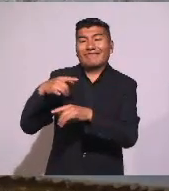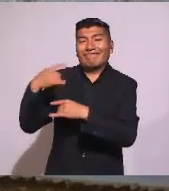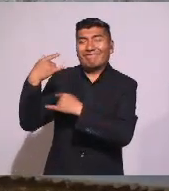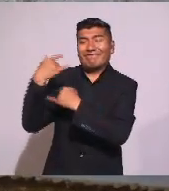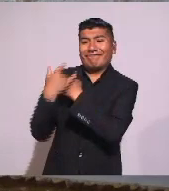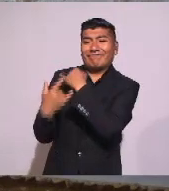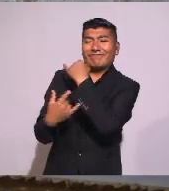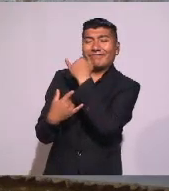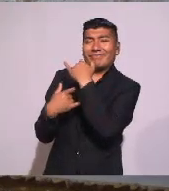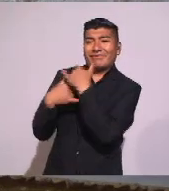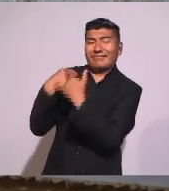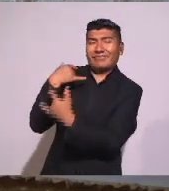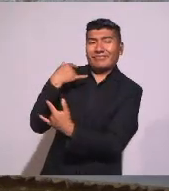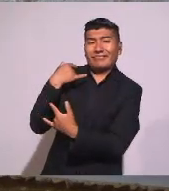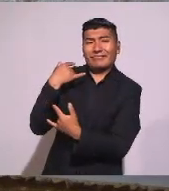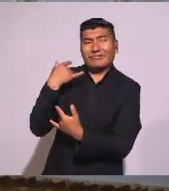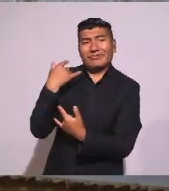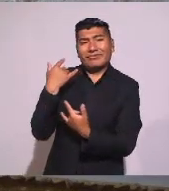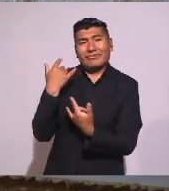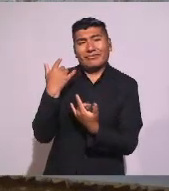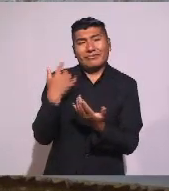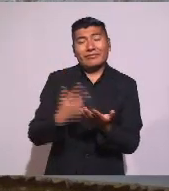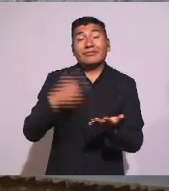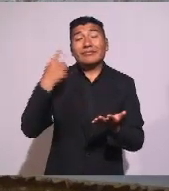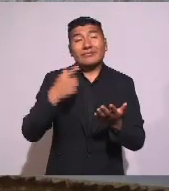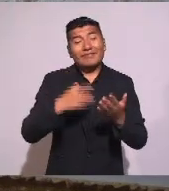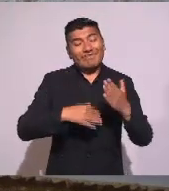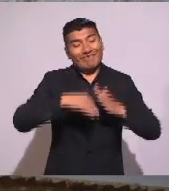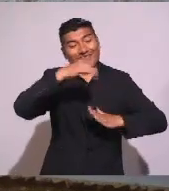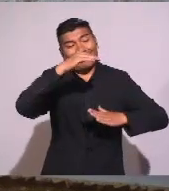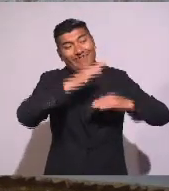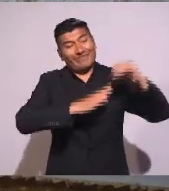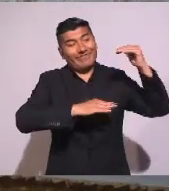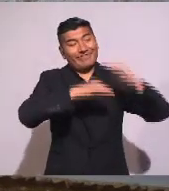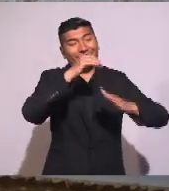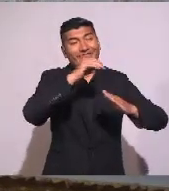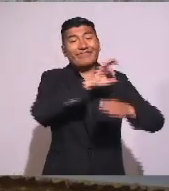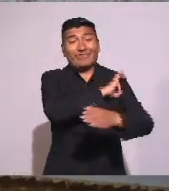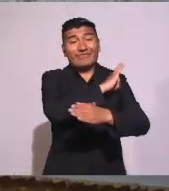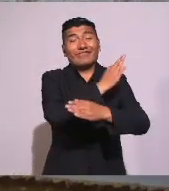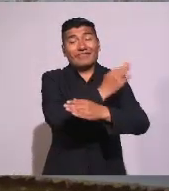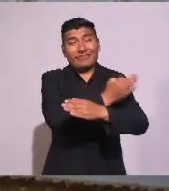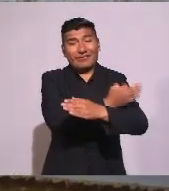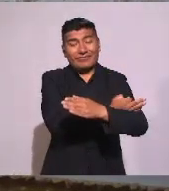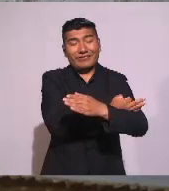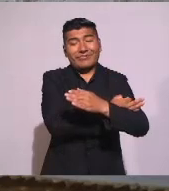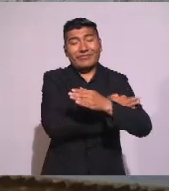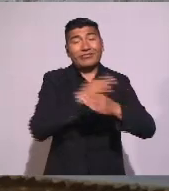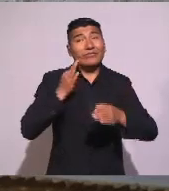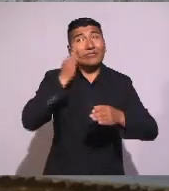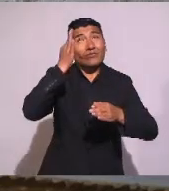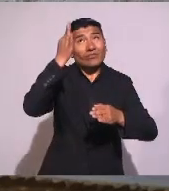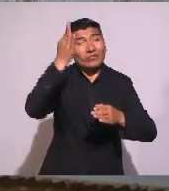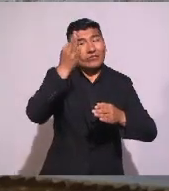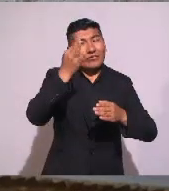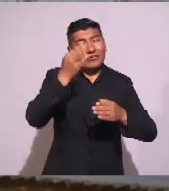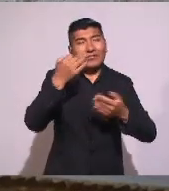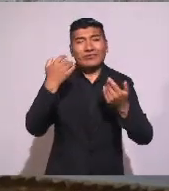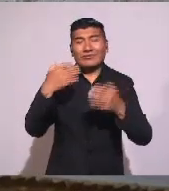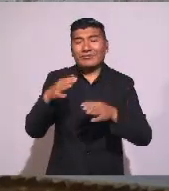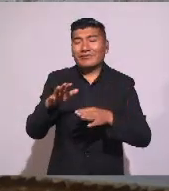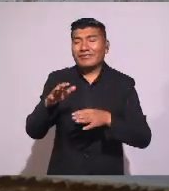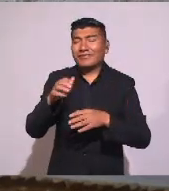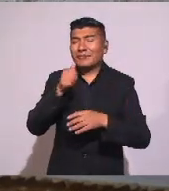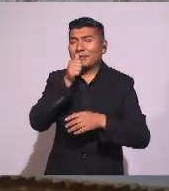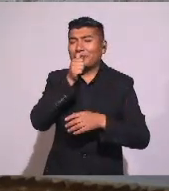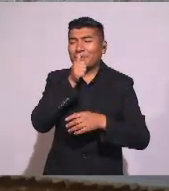afectos obligado a construir con esfuerzo su futuro a enfrentar la impotencia frente a una